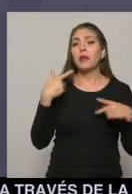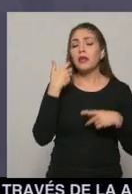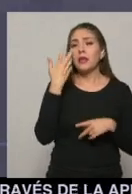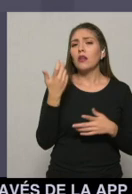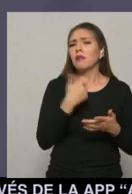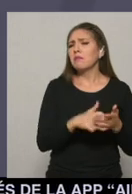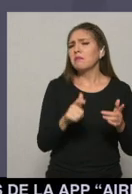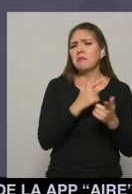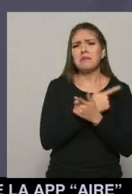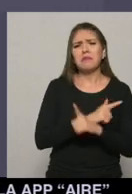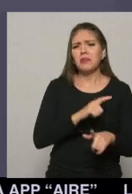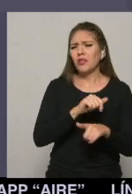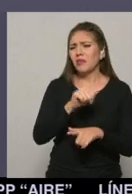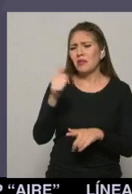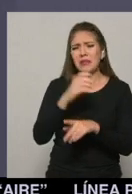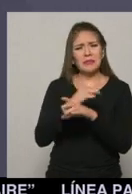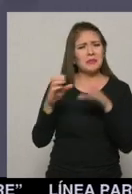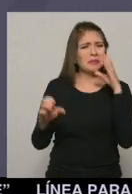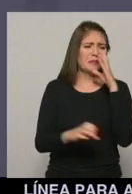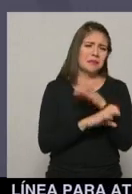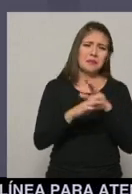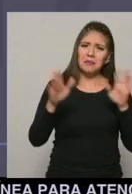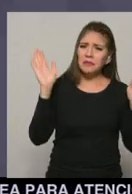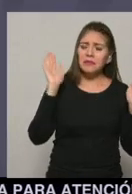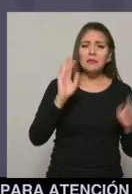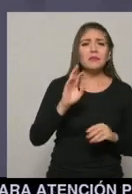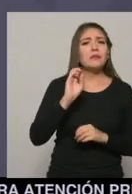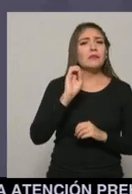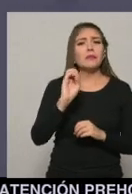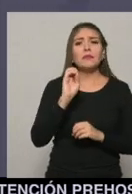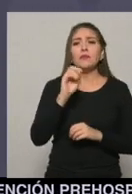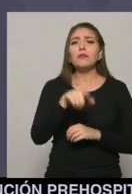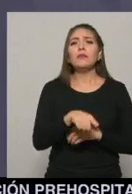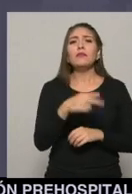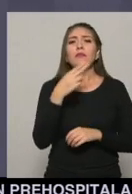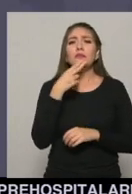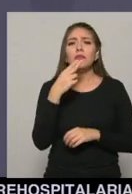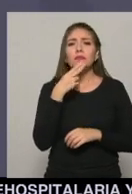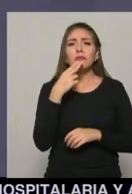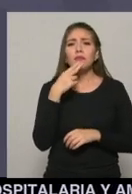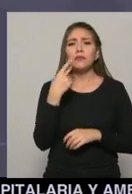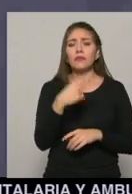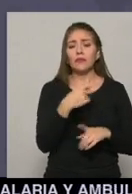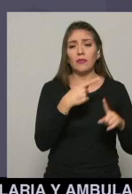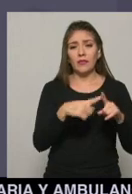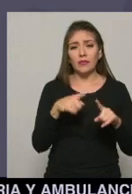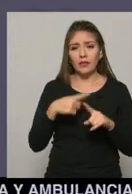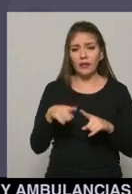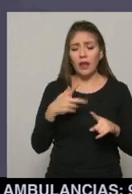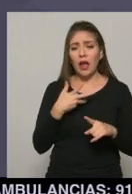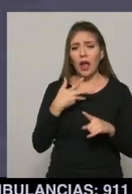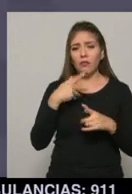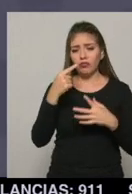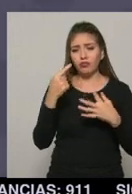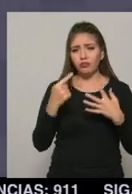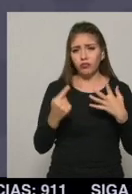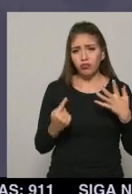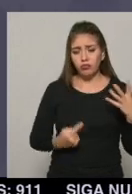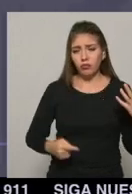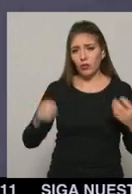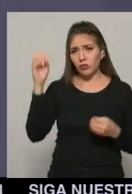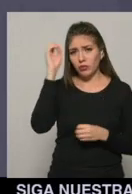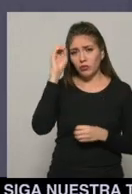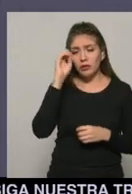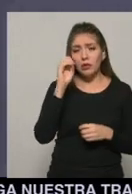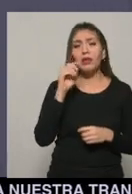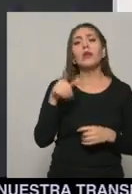producto o pagar por cualquier servicio en este centro comercial virtual que ofrece muchísimas opciones, pues también se tendrán